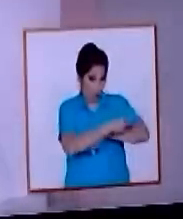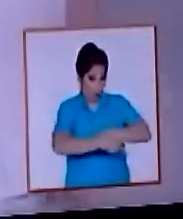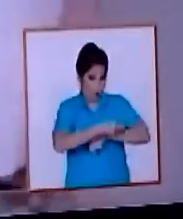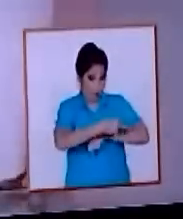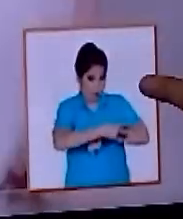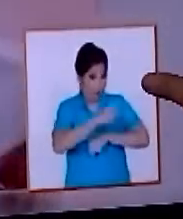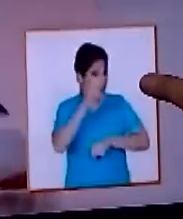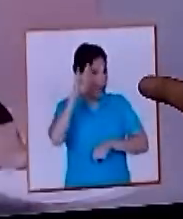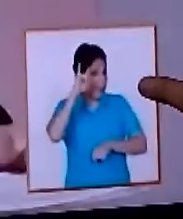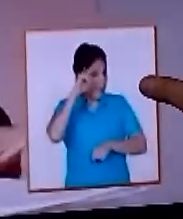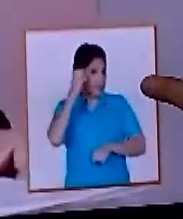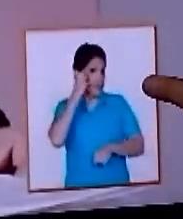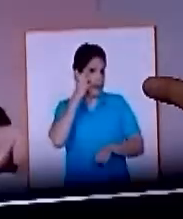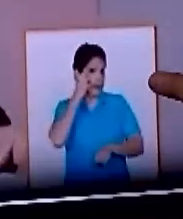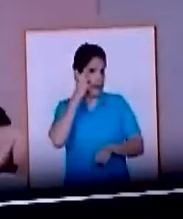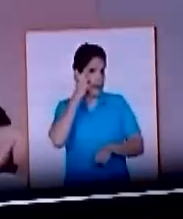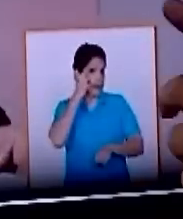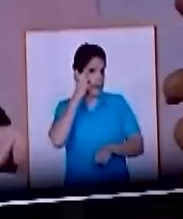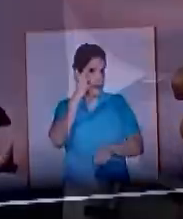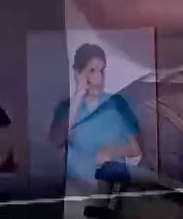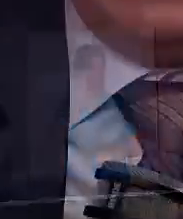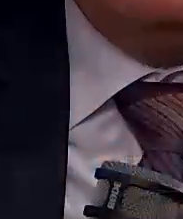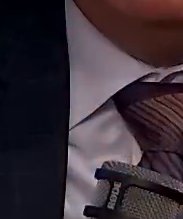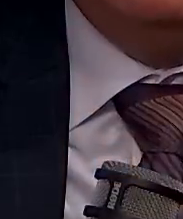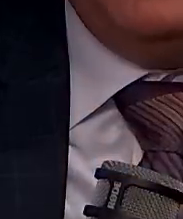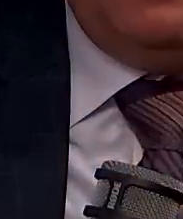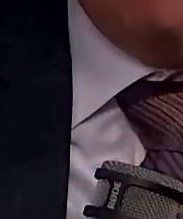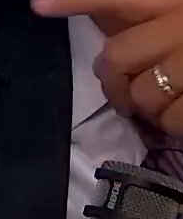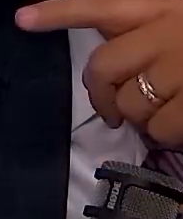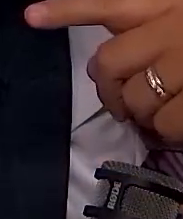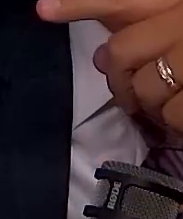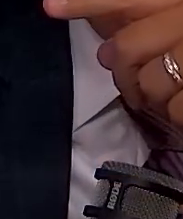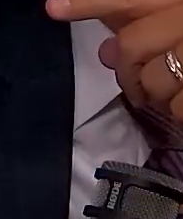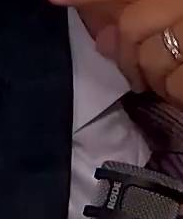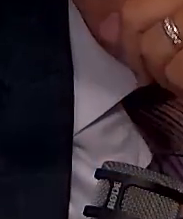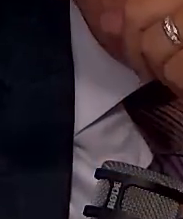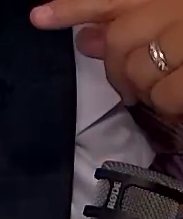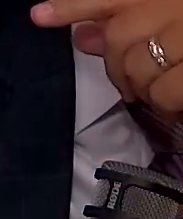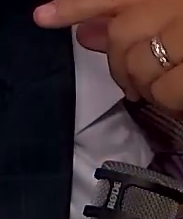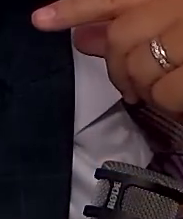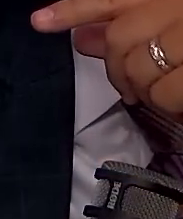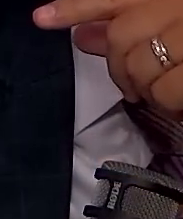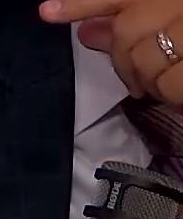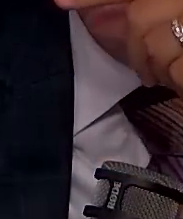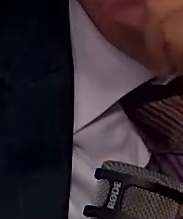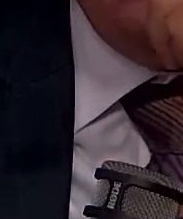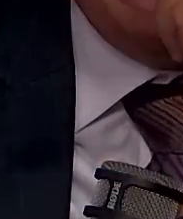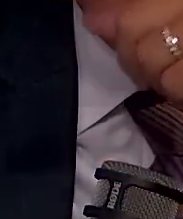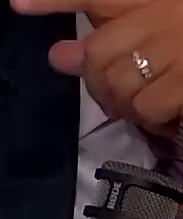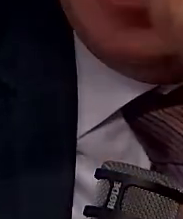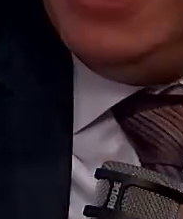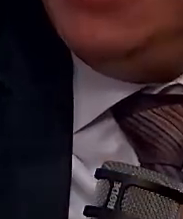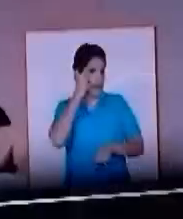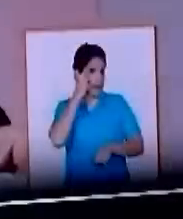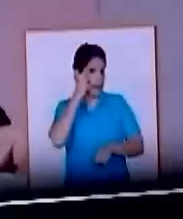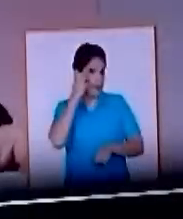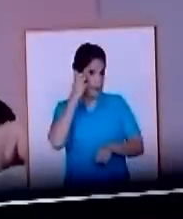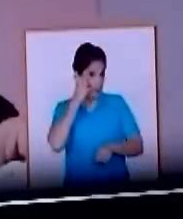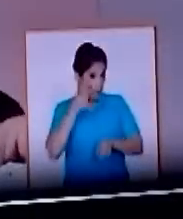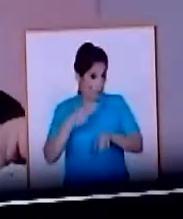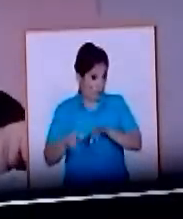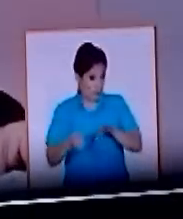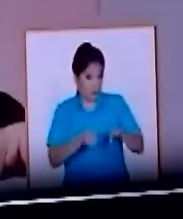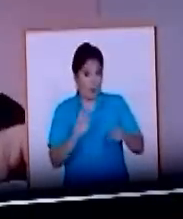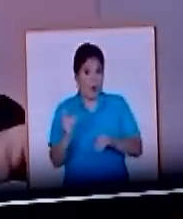ayer párate ahí cubano nuestro primer secretario el hombre está asustado está apalancando a al diasa sigue ahí sigue